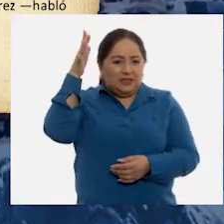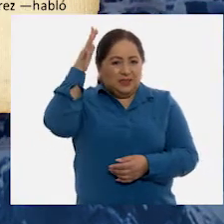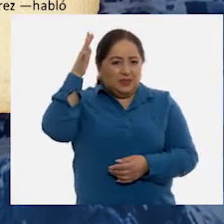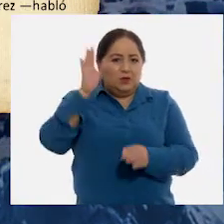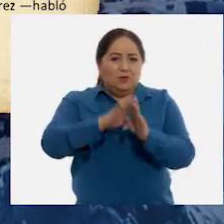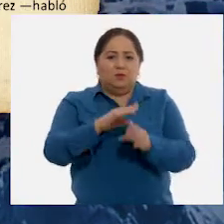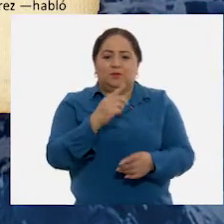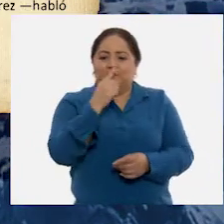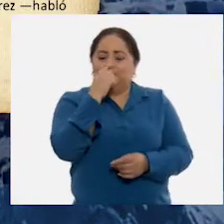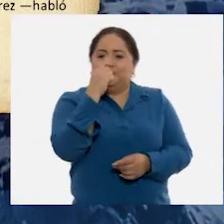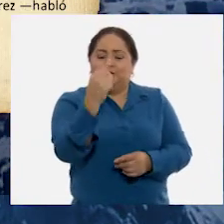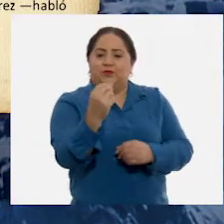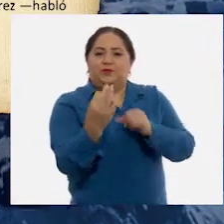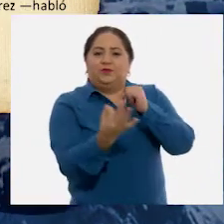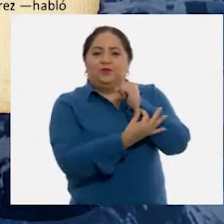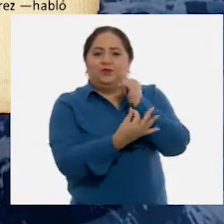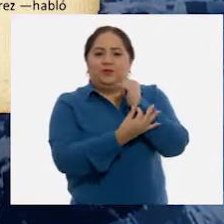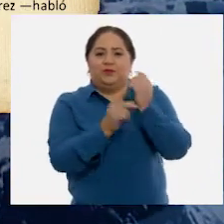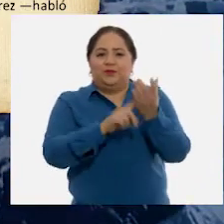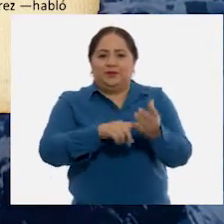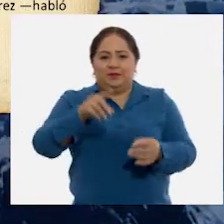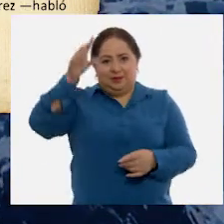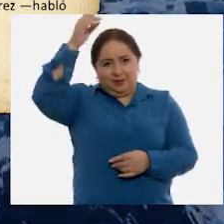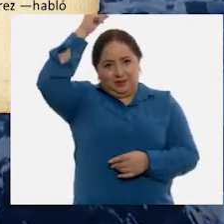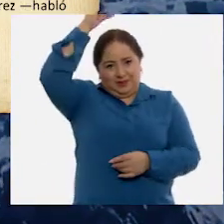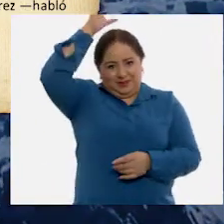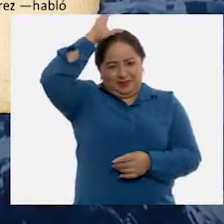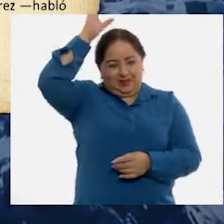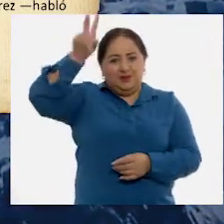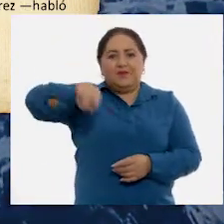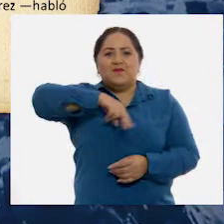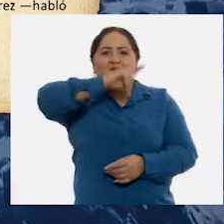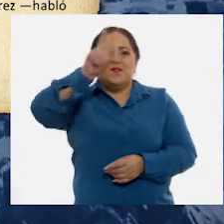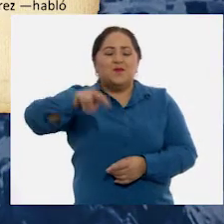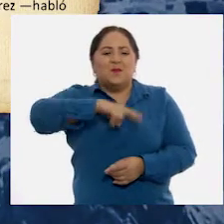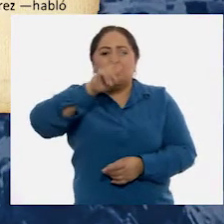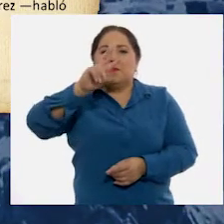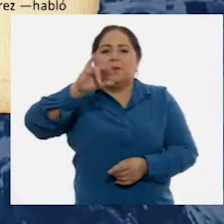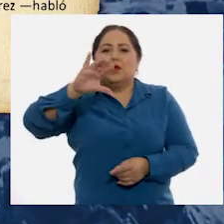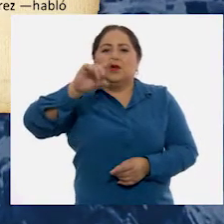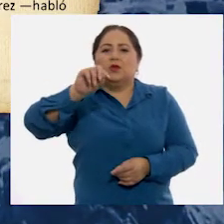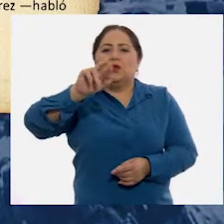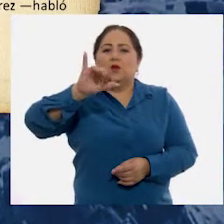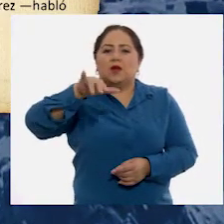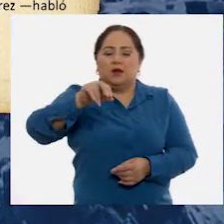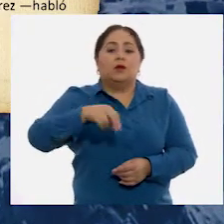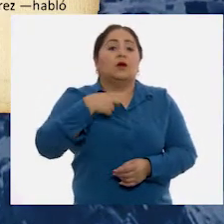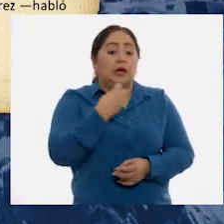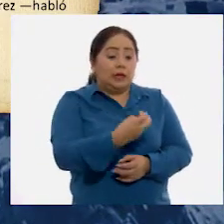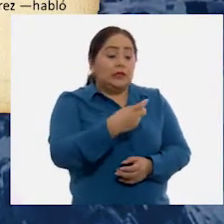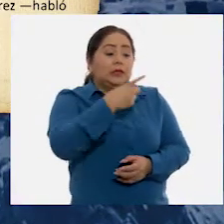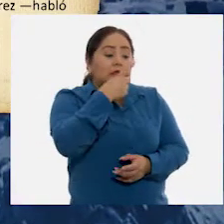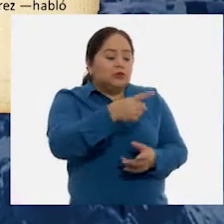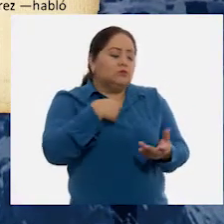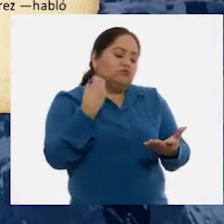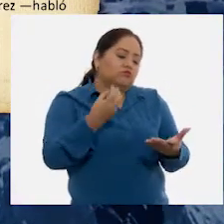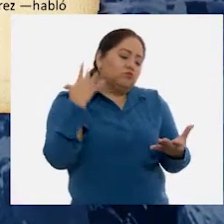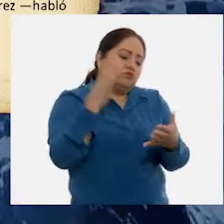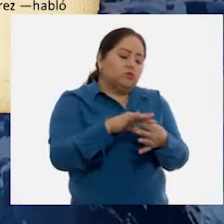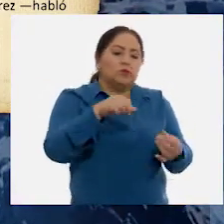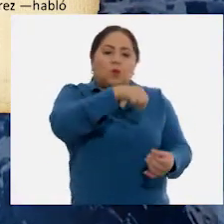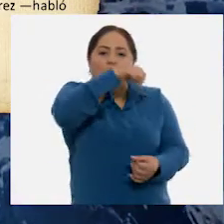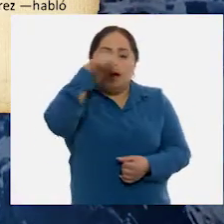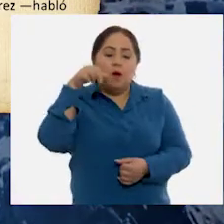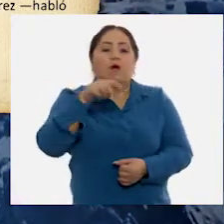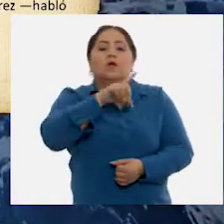su pico de acero sobre la cabeza de la víbora Victoriano Huerta. Así dije en un discurso en Ciudad Juárez.